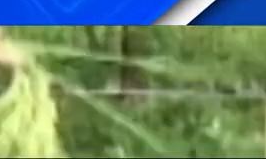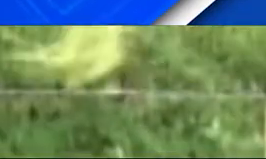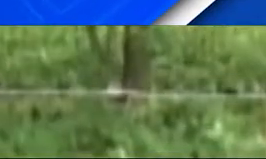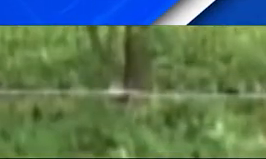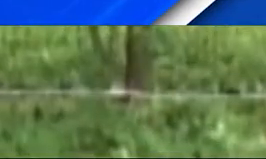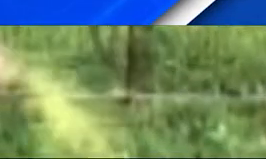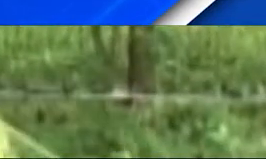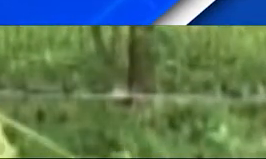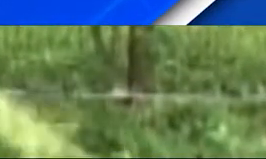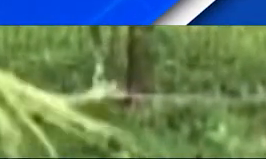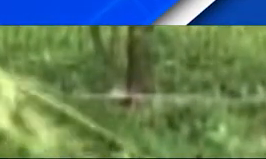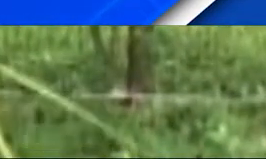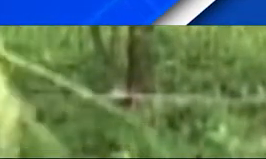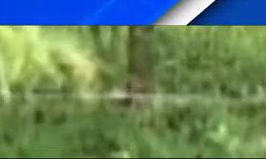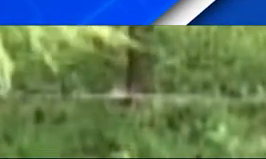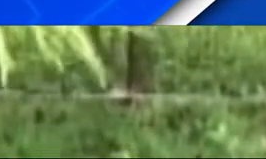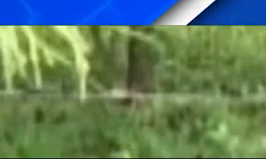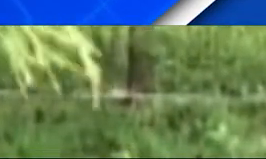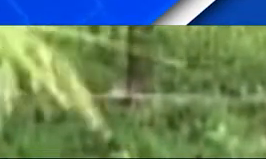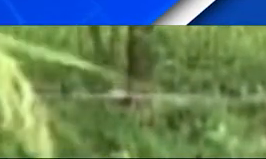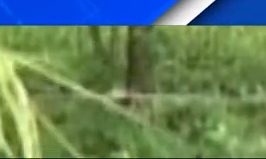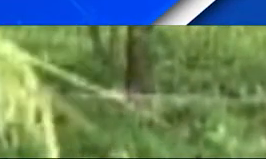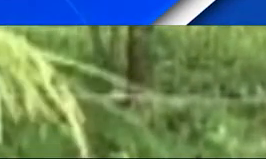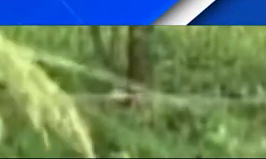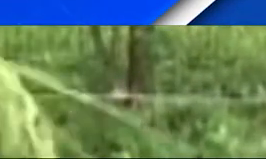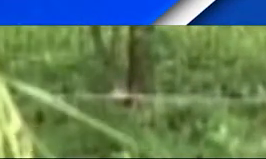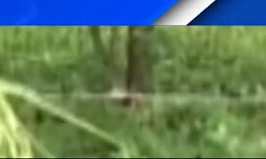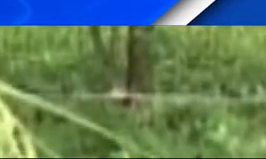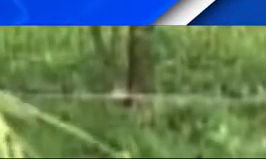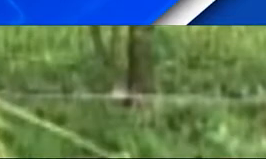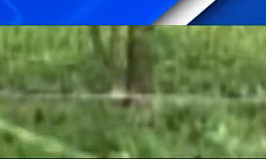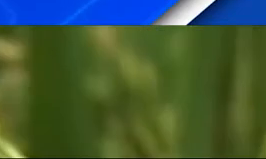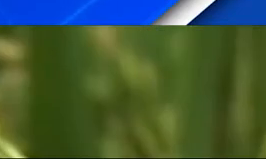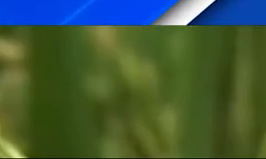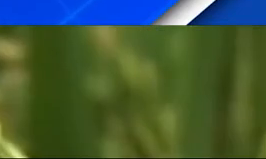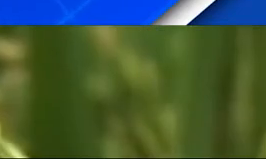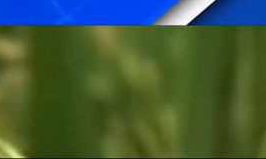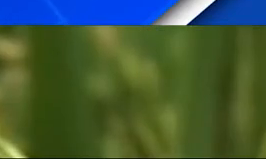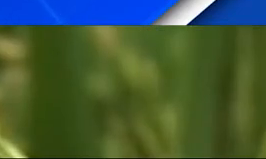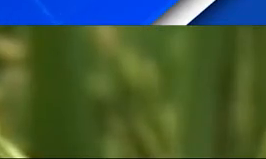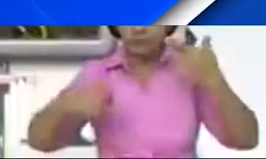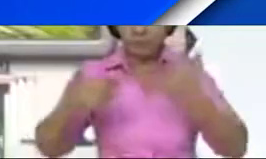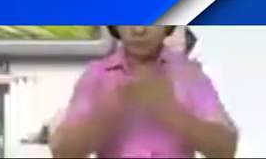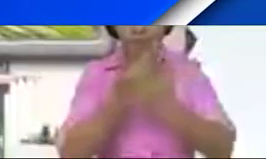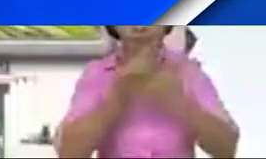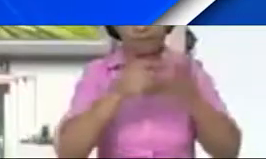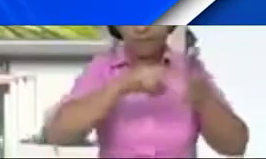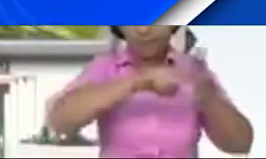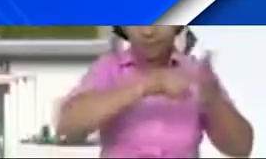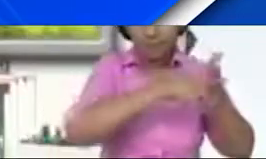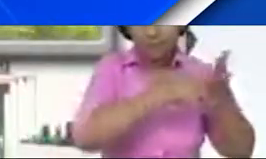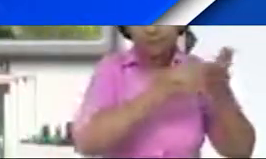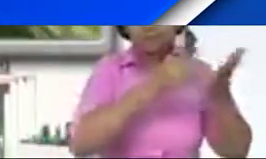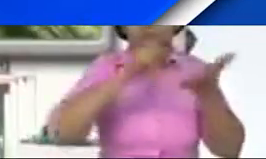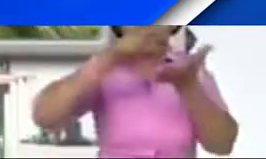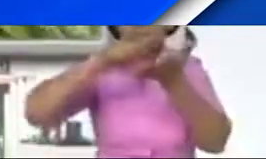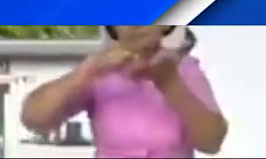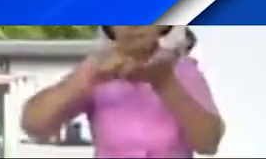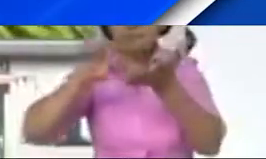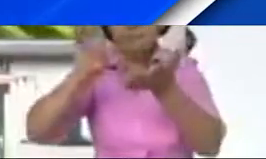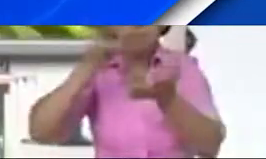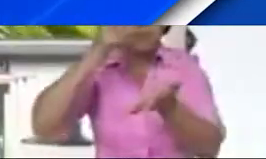postrera alrededor de 6 millones de quintales, dijo el diputado Pablo Brito. La producción de arroz